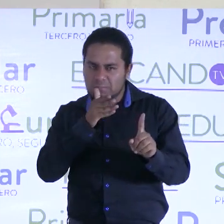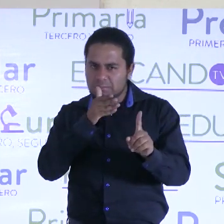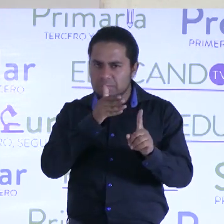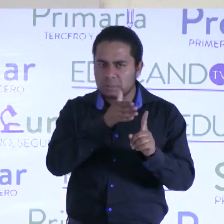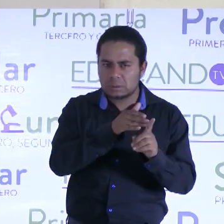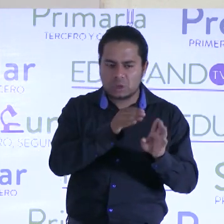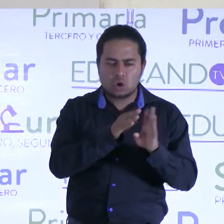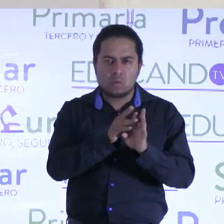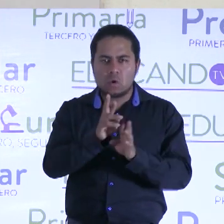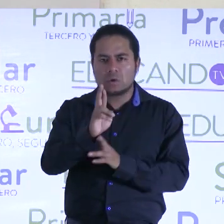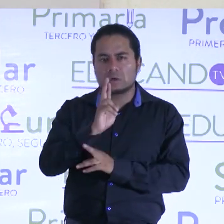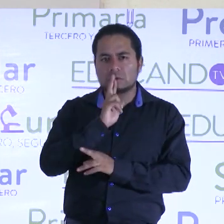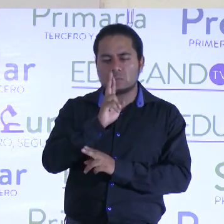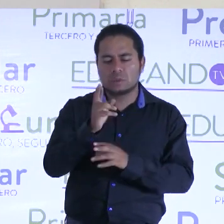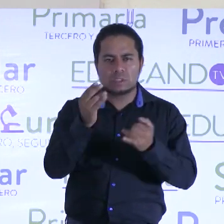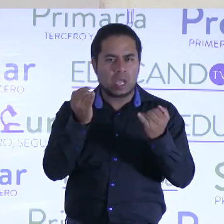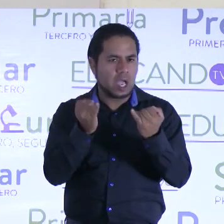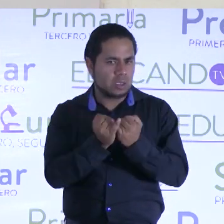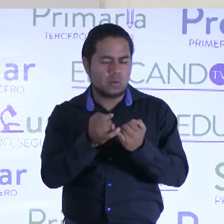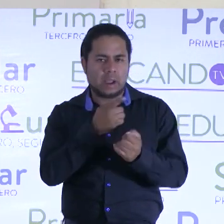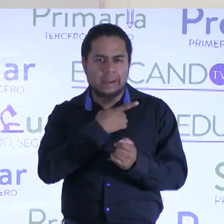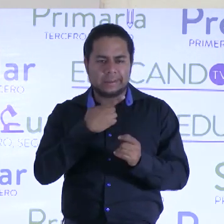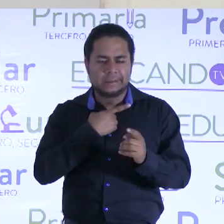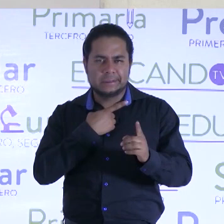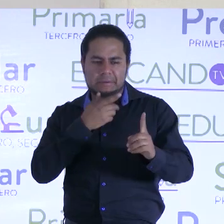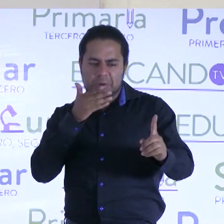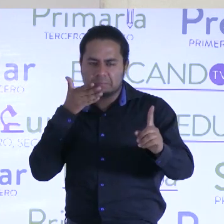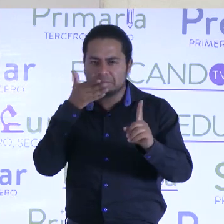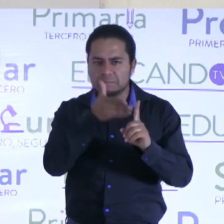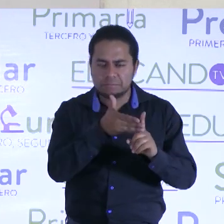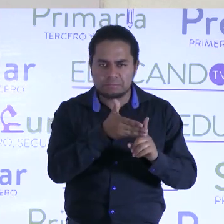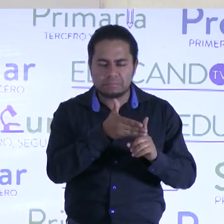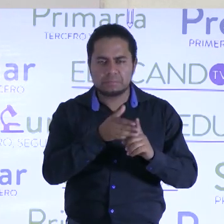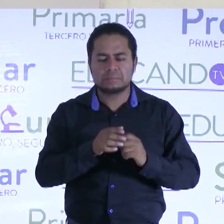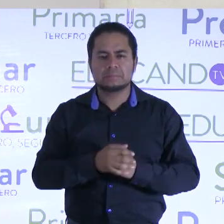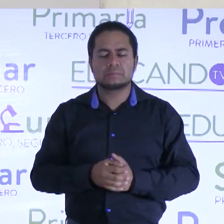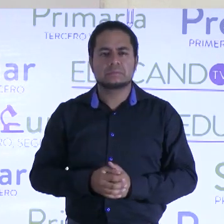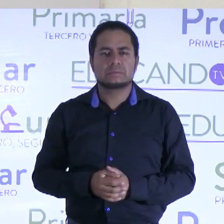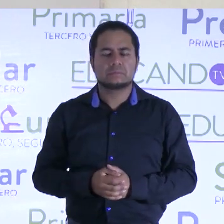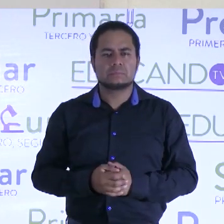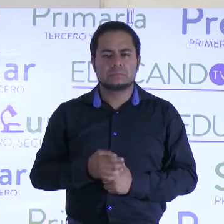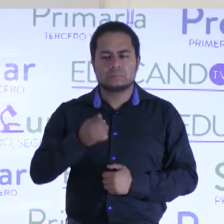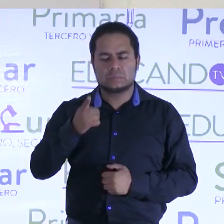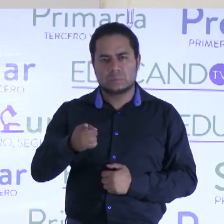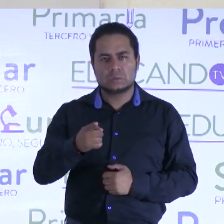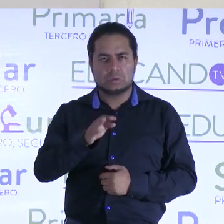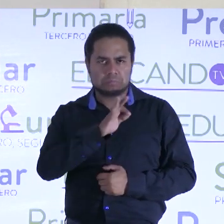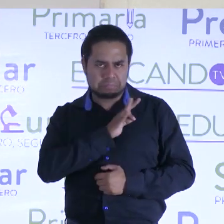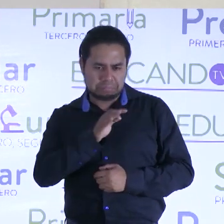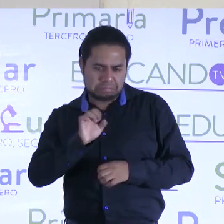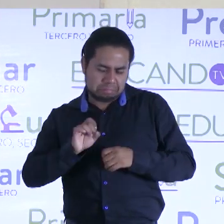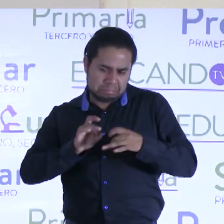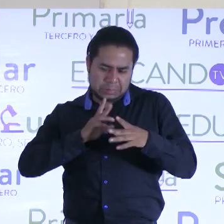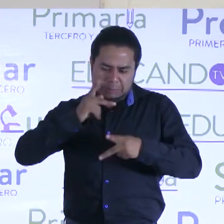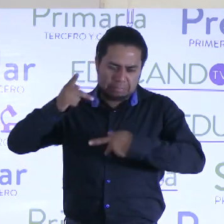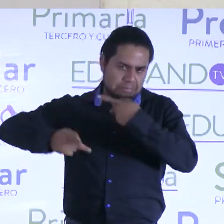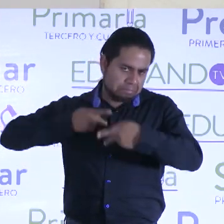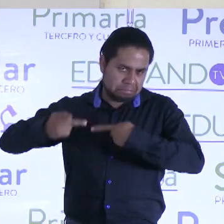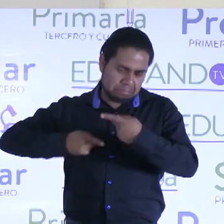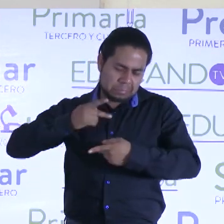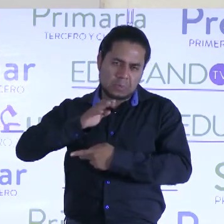precisa, tanto la pregunta como la respuesta. Tú puedes ser